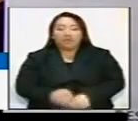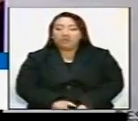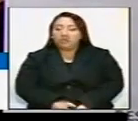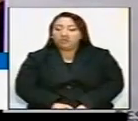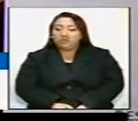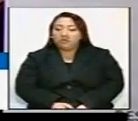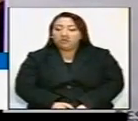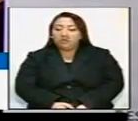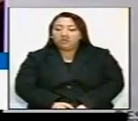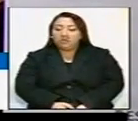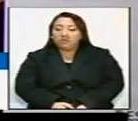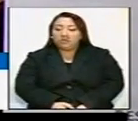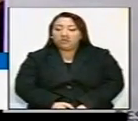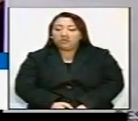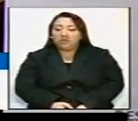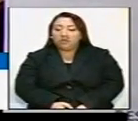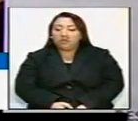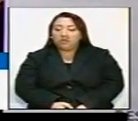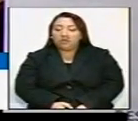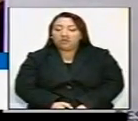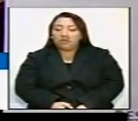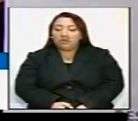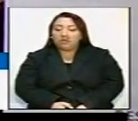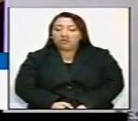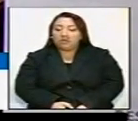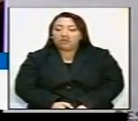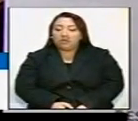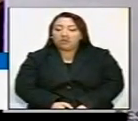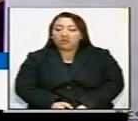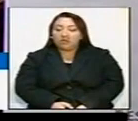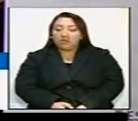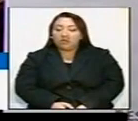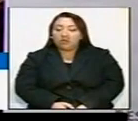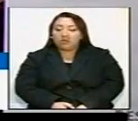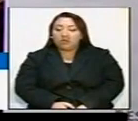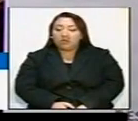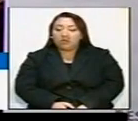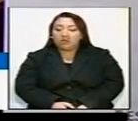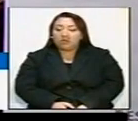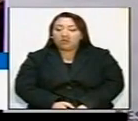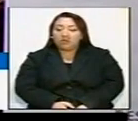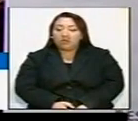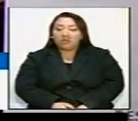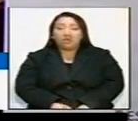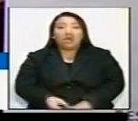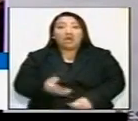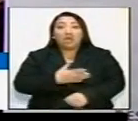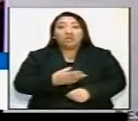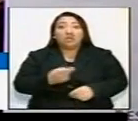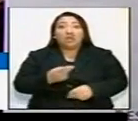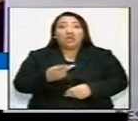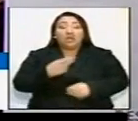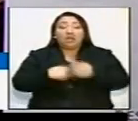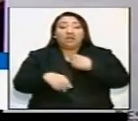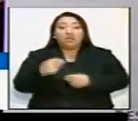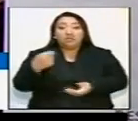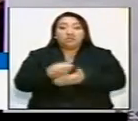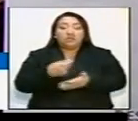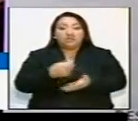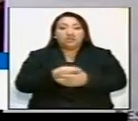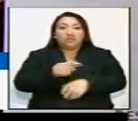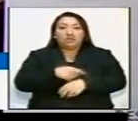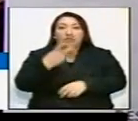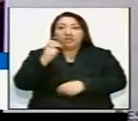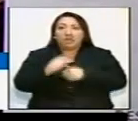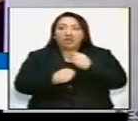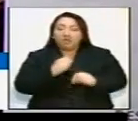En Australia se encontró lo opuesto. Los salarios se incrementaron 40% en el periodo de 20